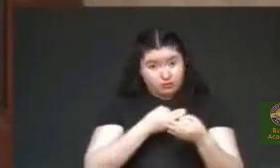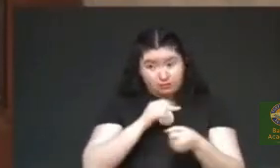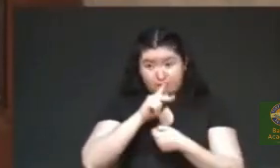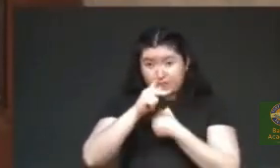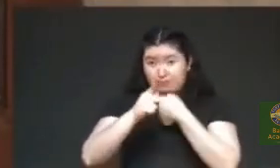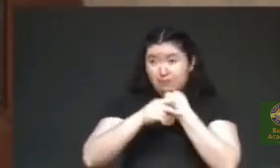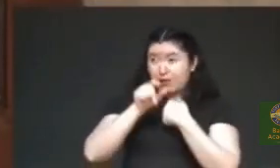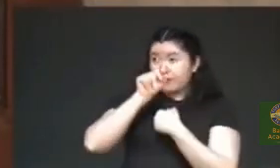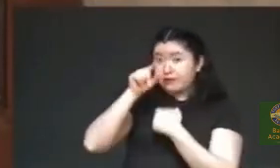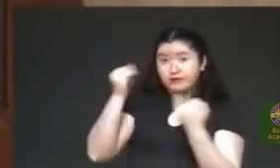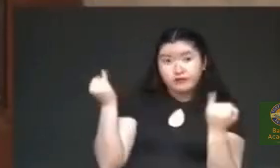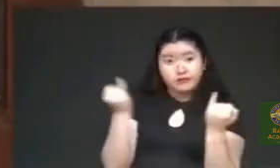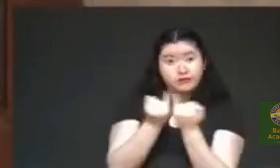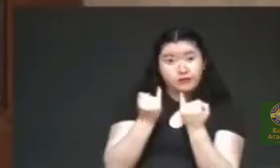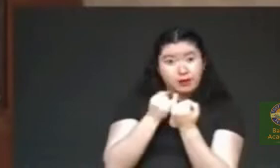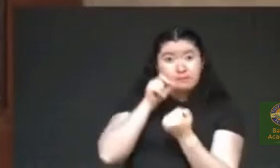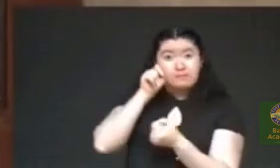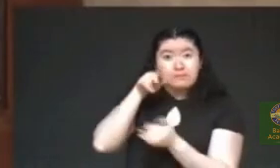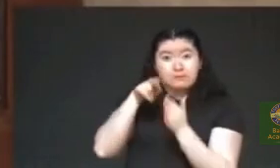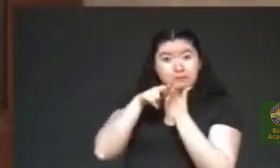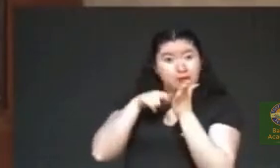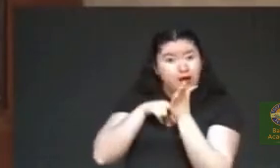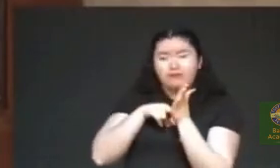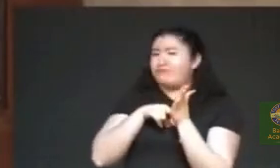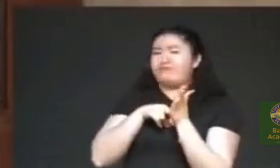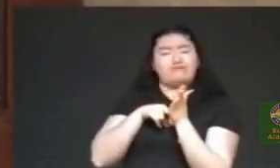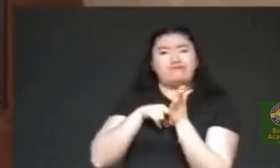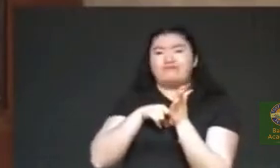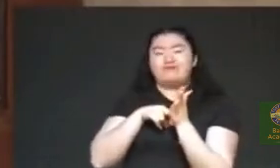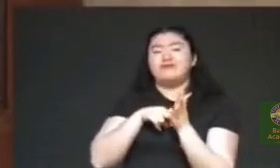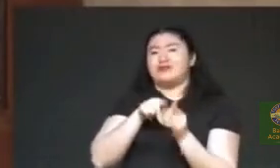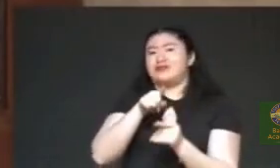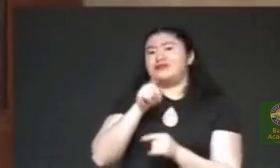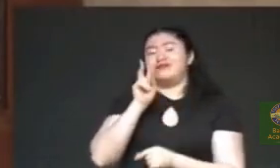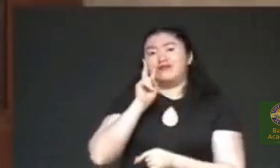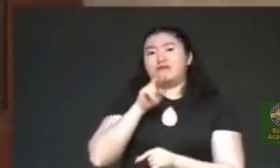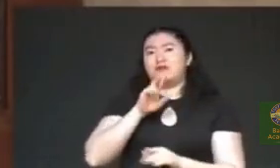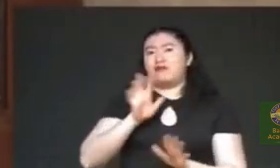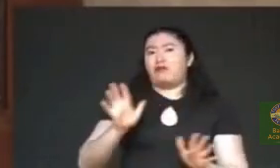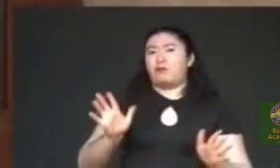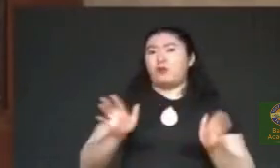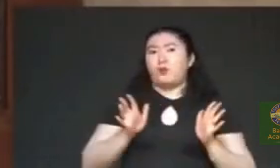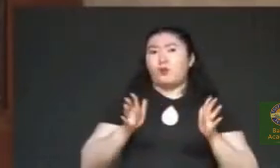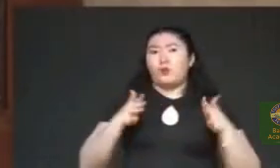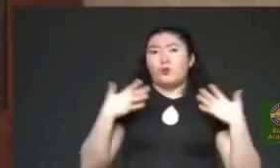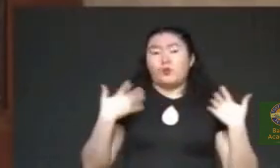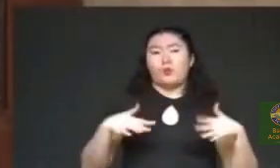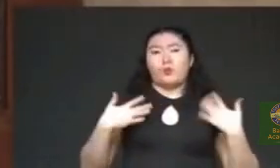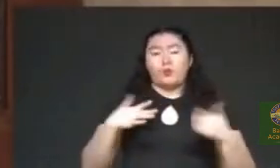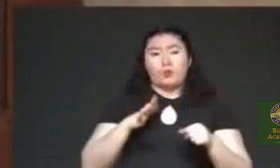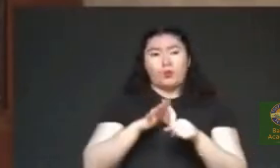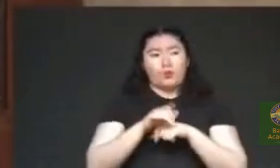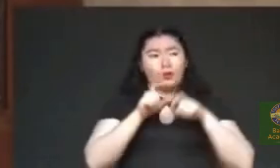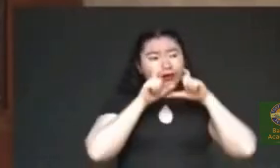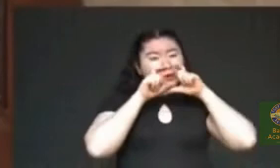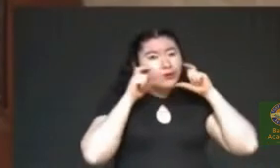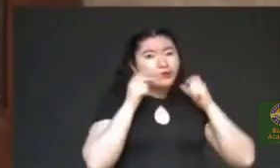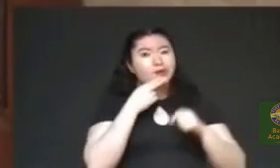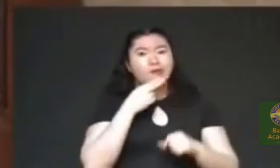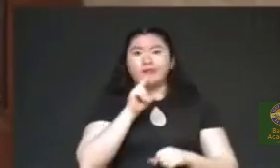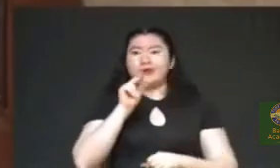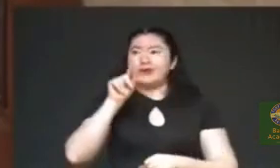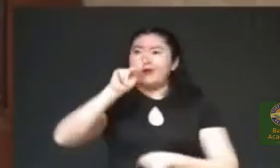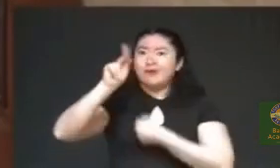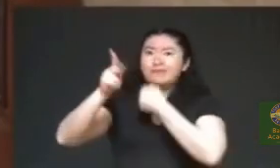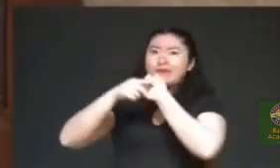todos los países. Y te sorprenderías de ver qué países no están pidiendo cubrebocas, o